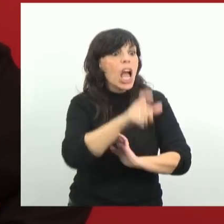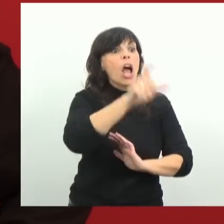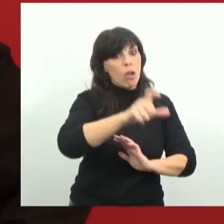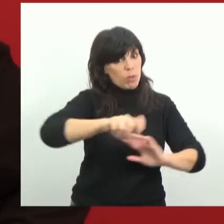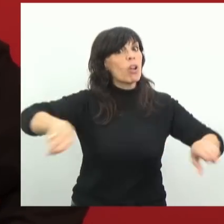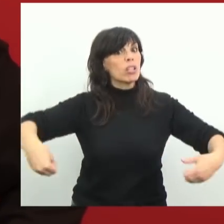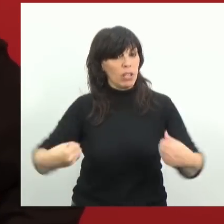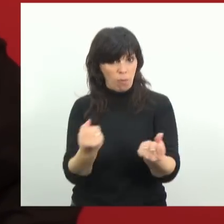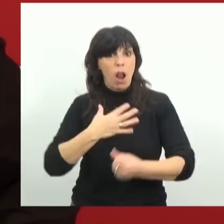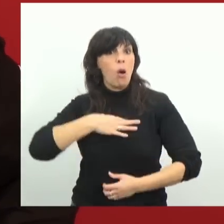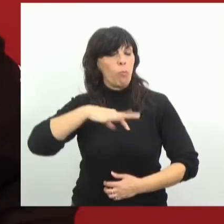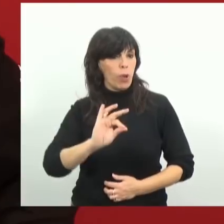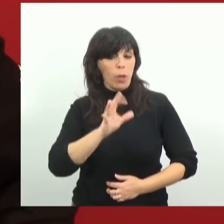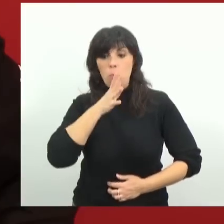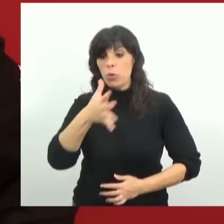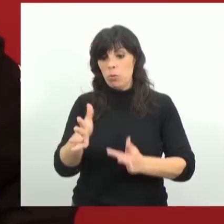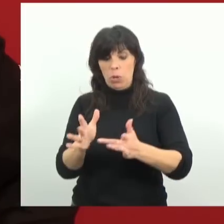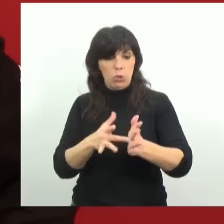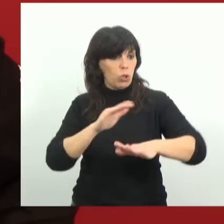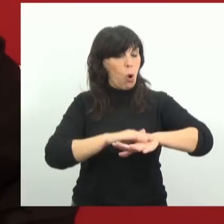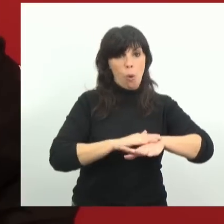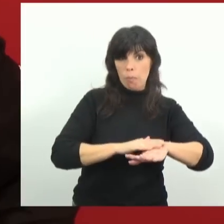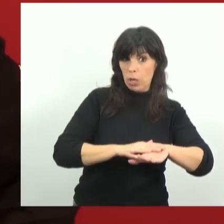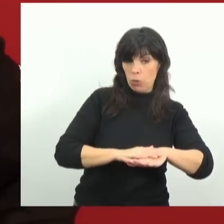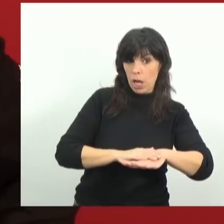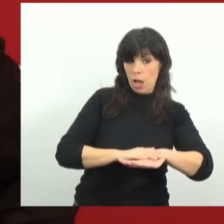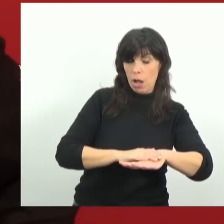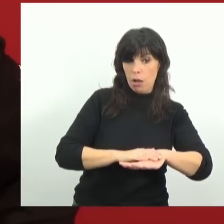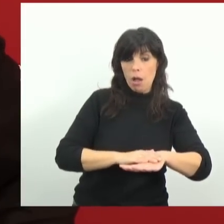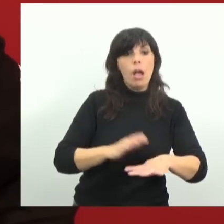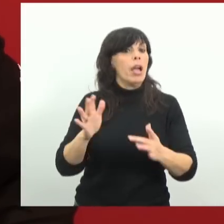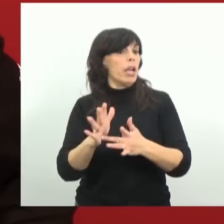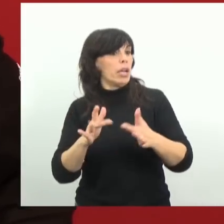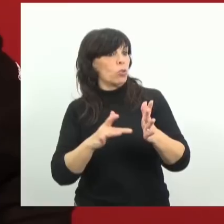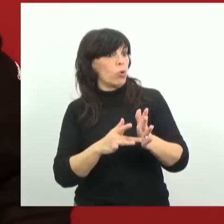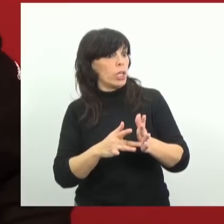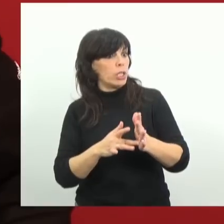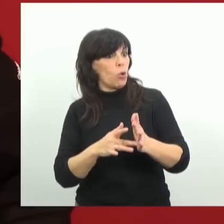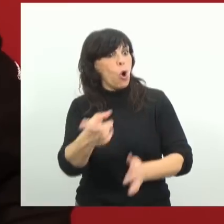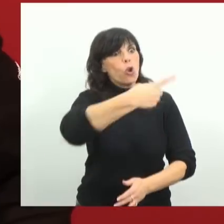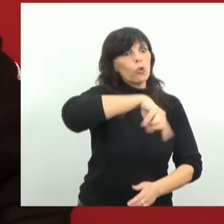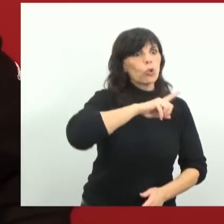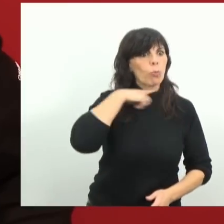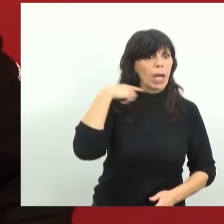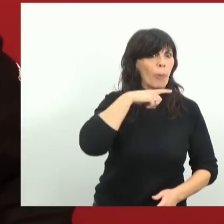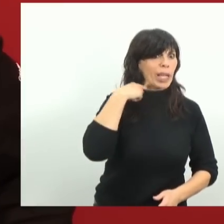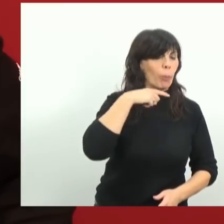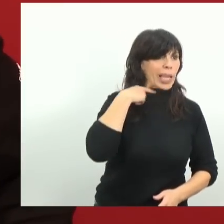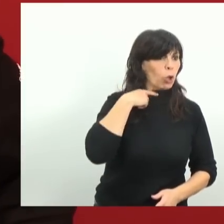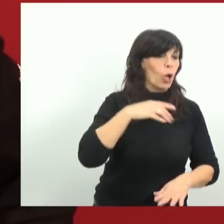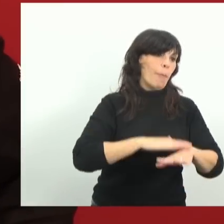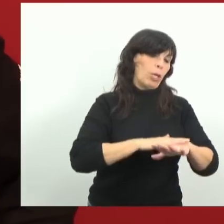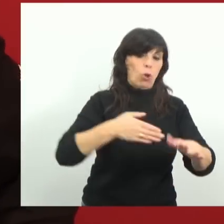Solo Jesucristo perdona. Solo en Jesucristo recibimos el perdón de los pecados, la vida eterna.